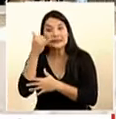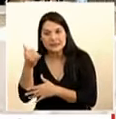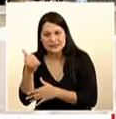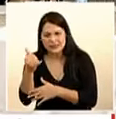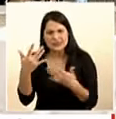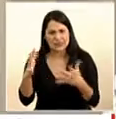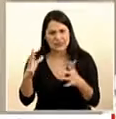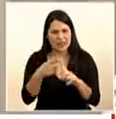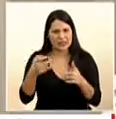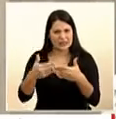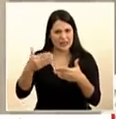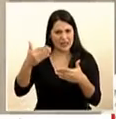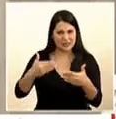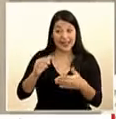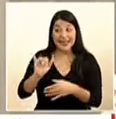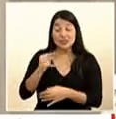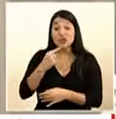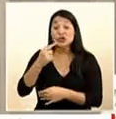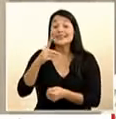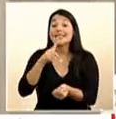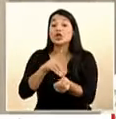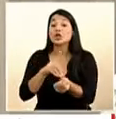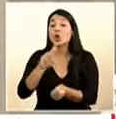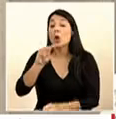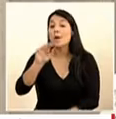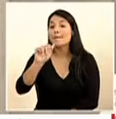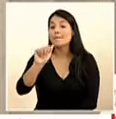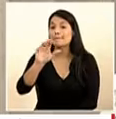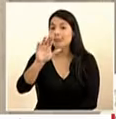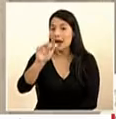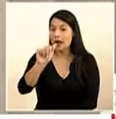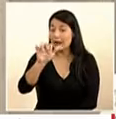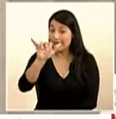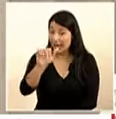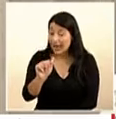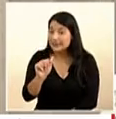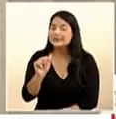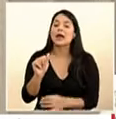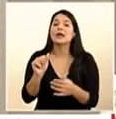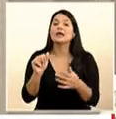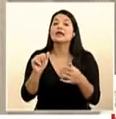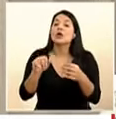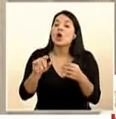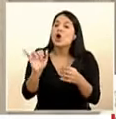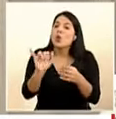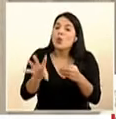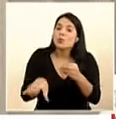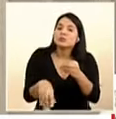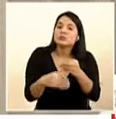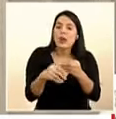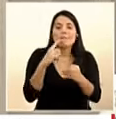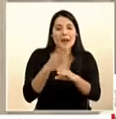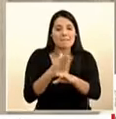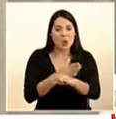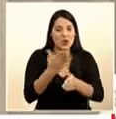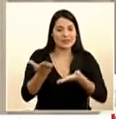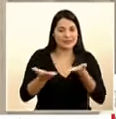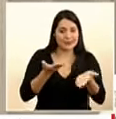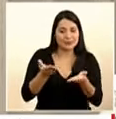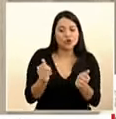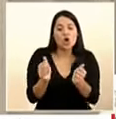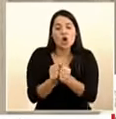antes en realidad es lo que dice el doctor macaya es un servicio complementario con un perfil ya mucho más especializado del punto de vista clínico para un seguimiento mucho